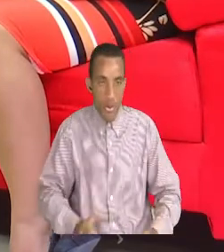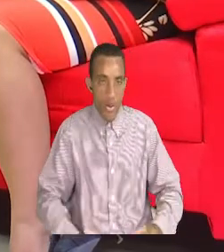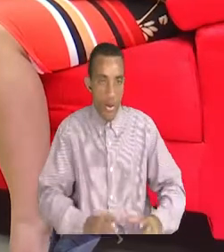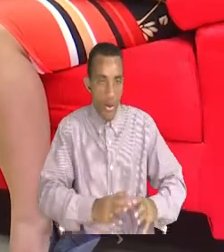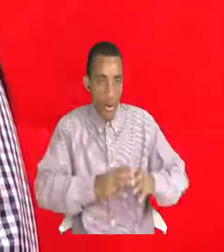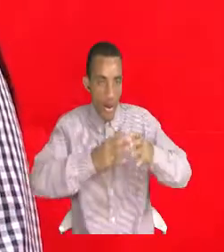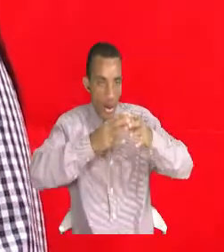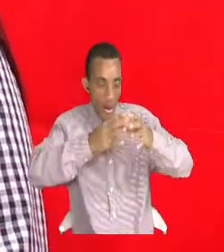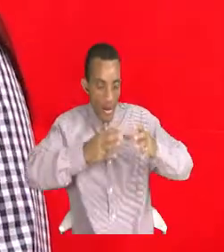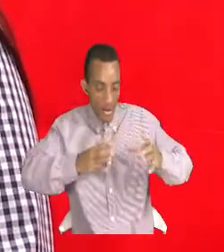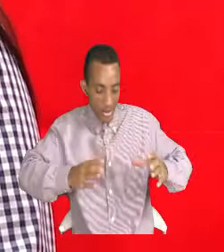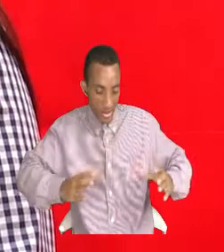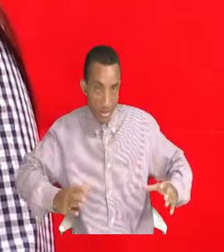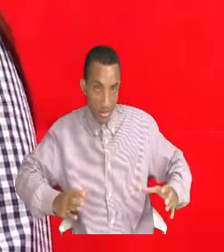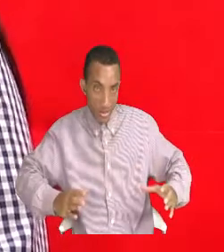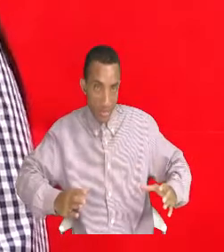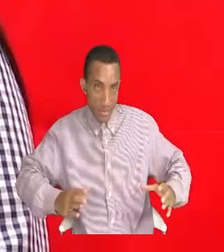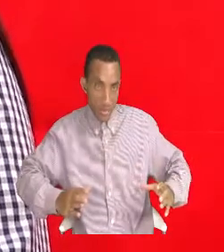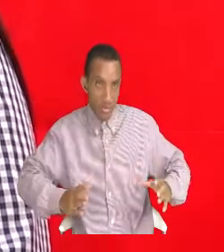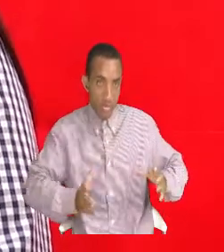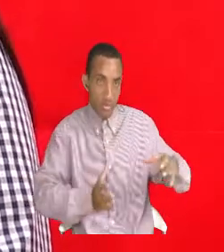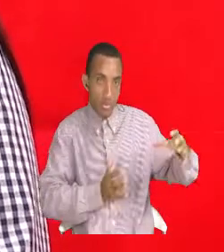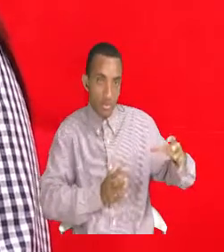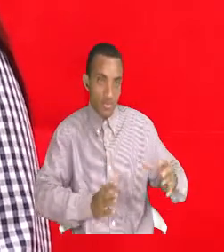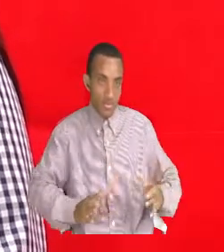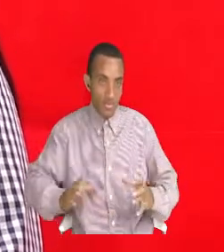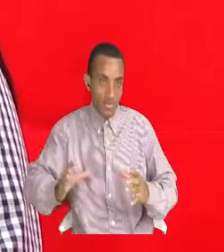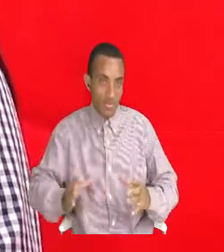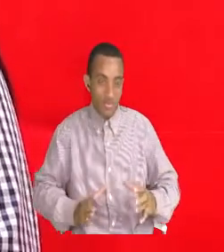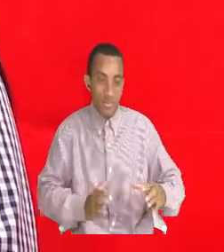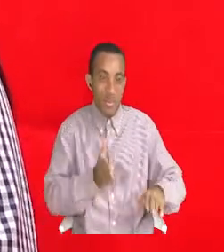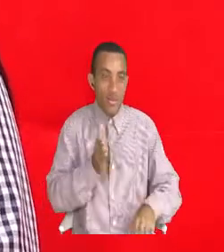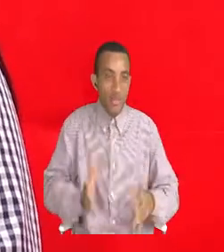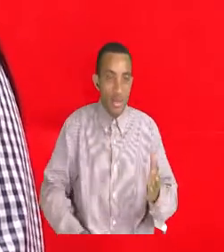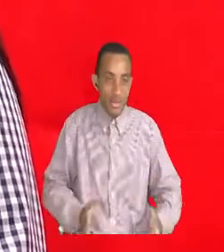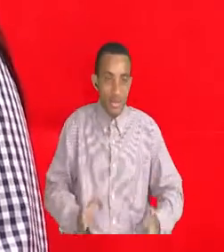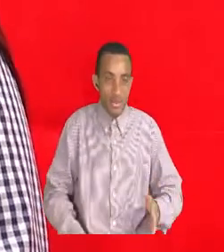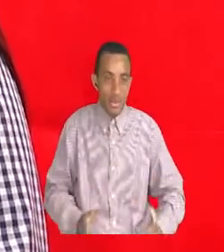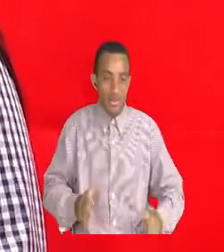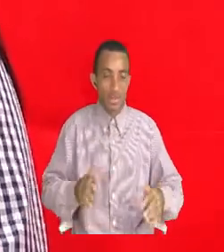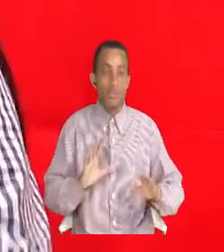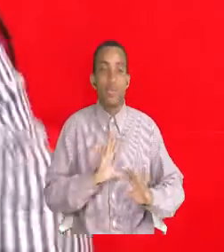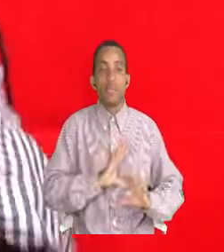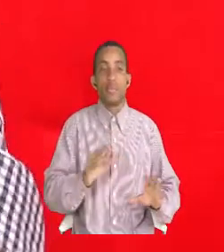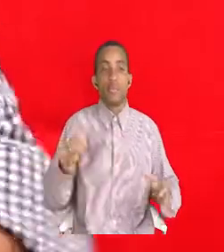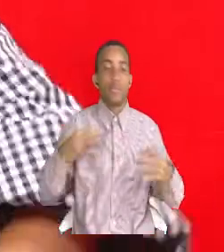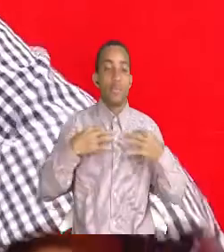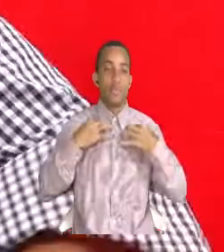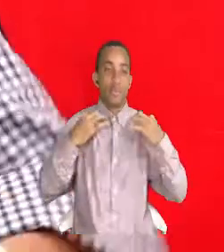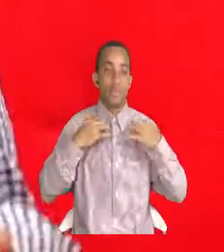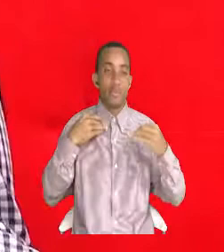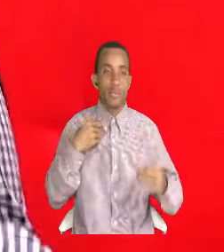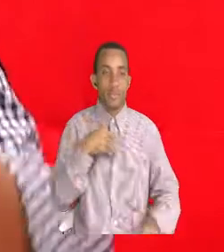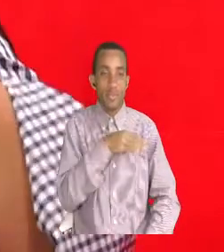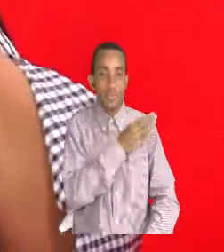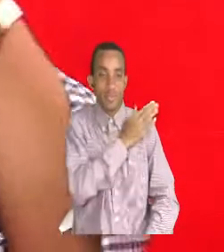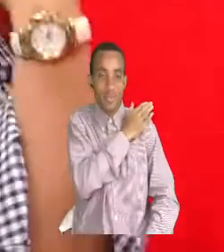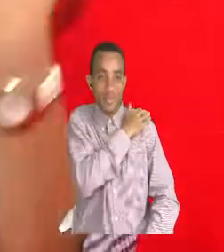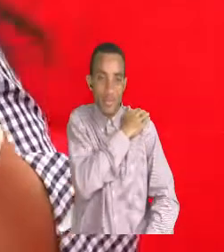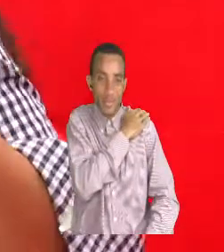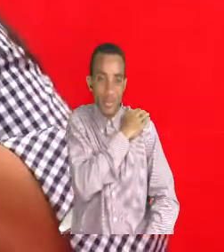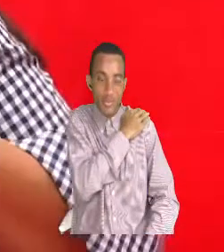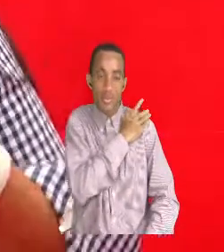con estampados, los crop top, las blusas campesinas, las blusas con bolero en las